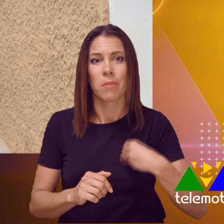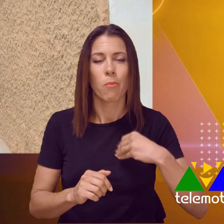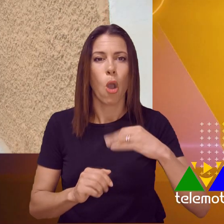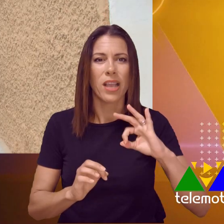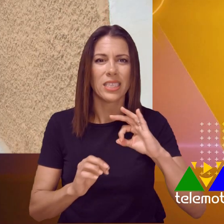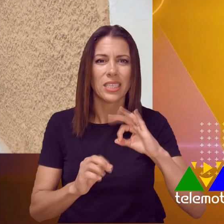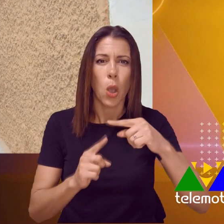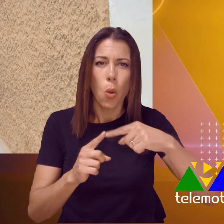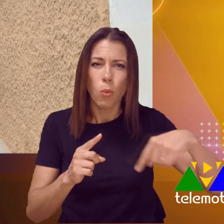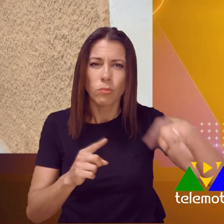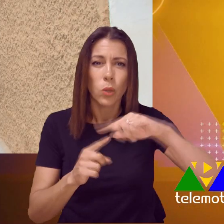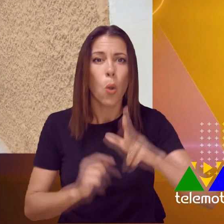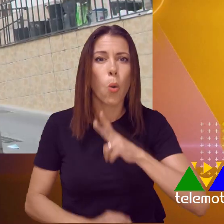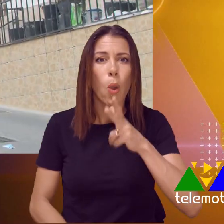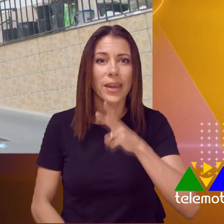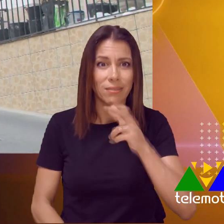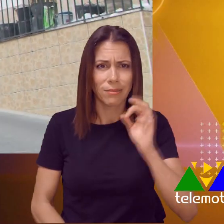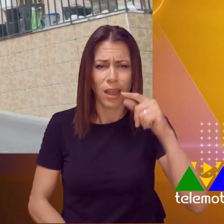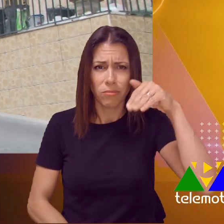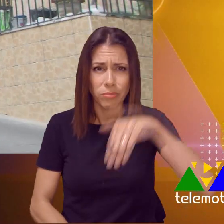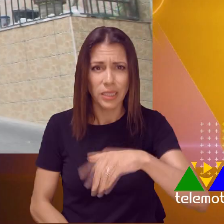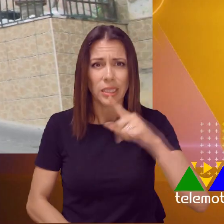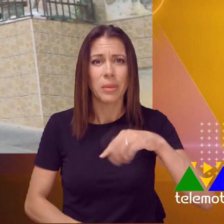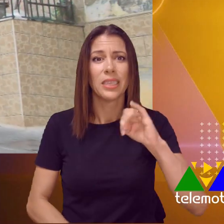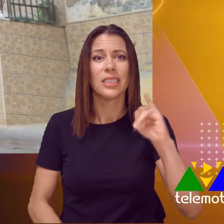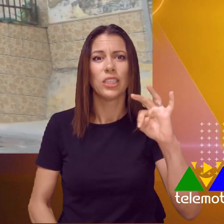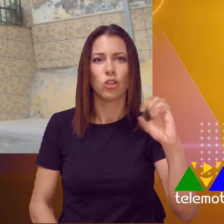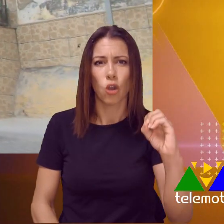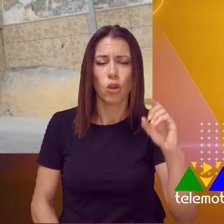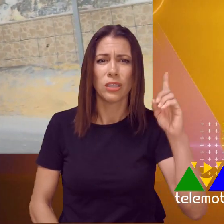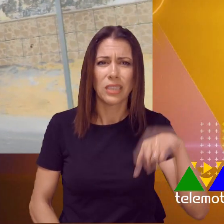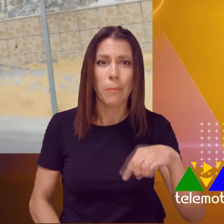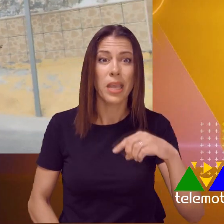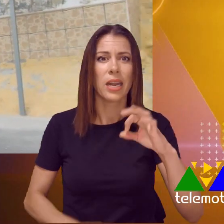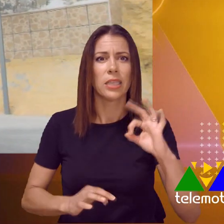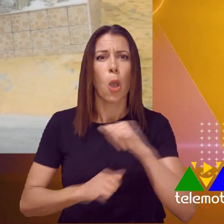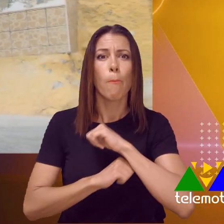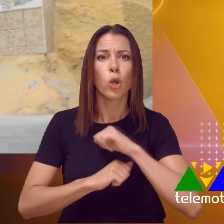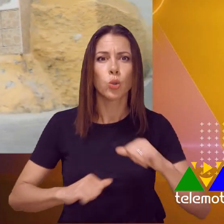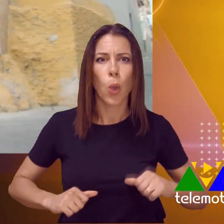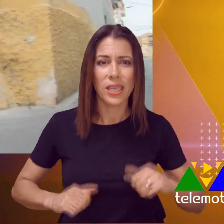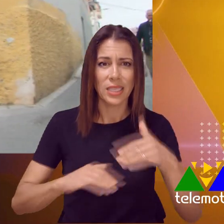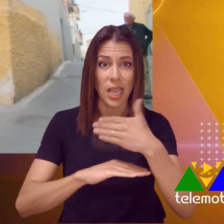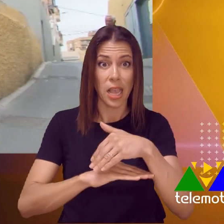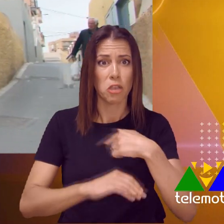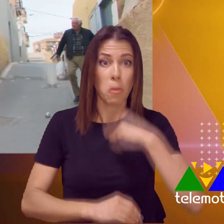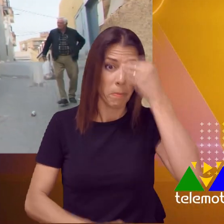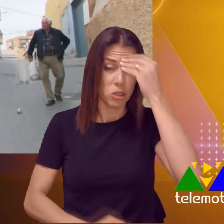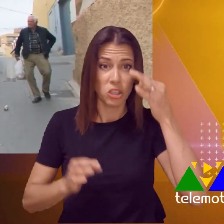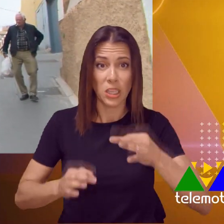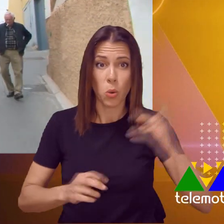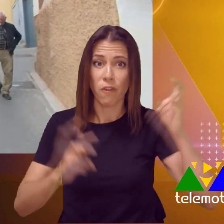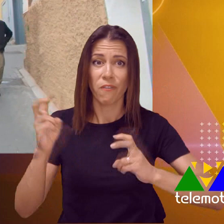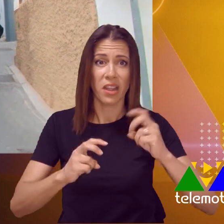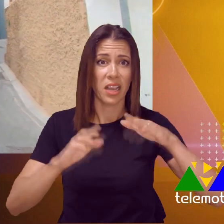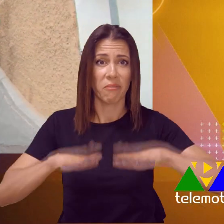del Senador hacia abajo, la calle Tito, la calle Portugueses, porque seguramente aquí vivieron bastantes de los portugueses que se establecieron en